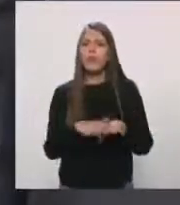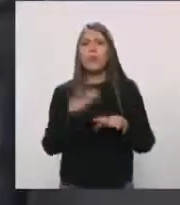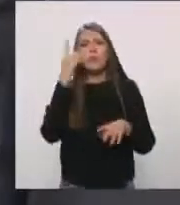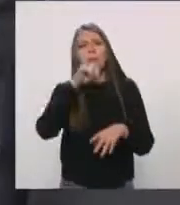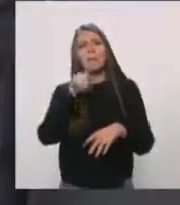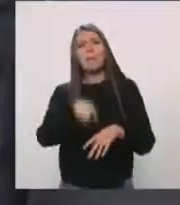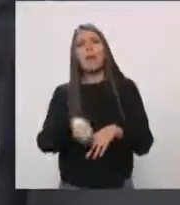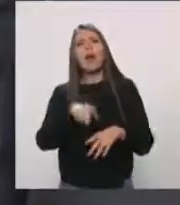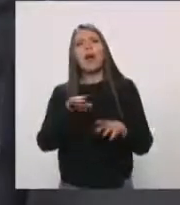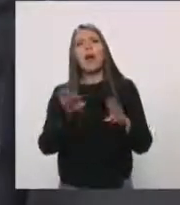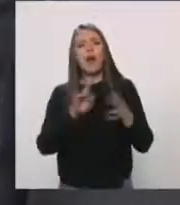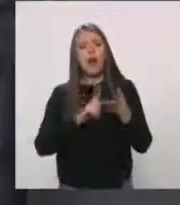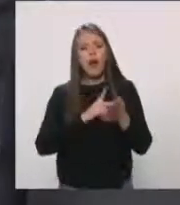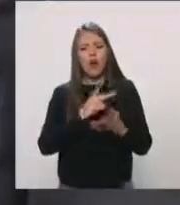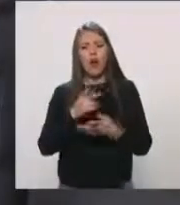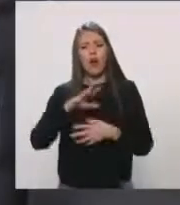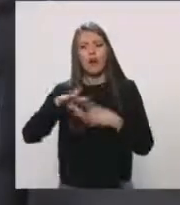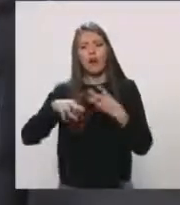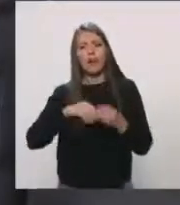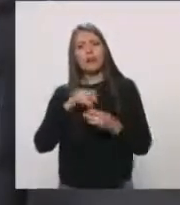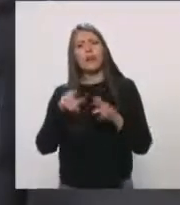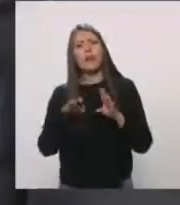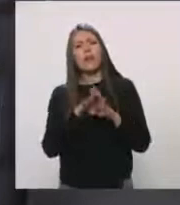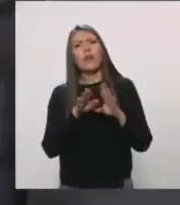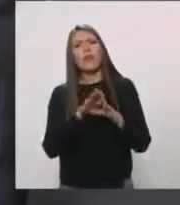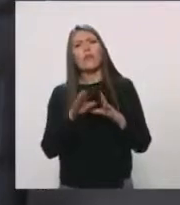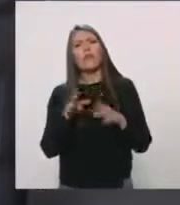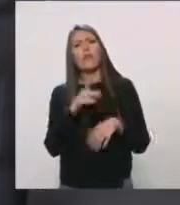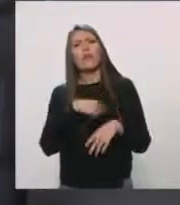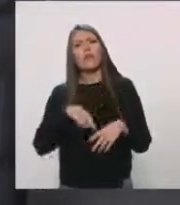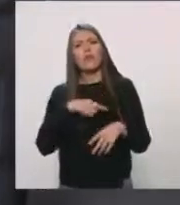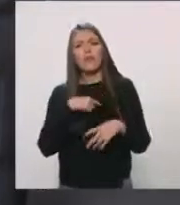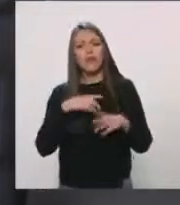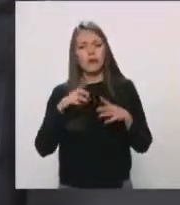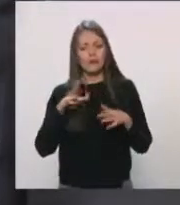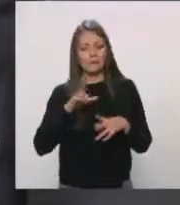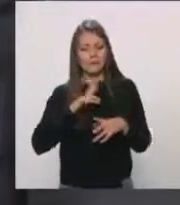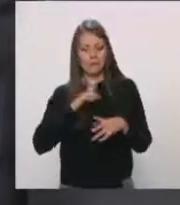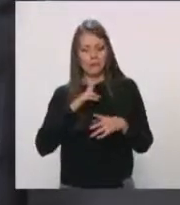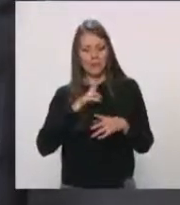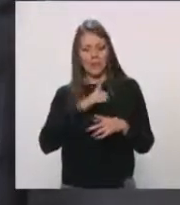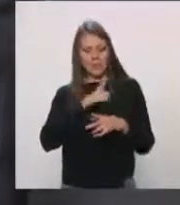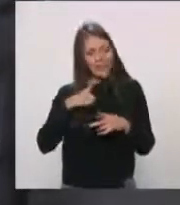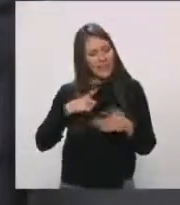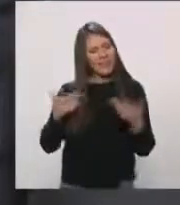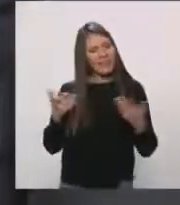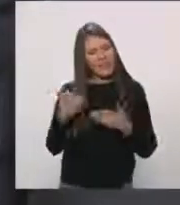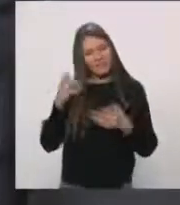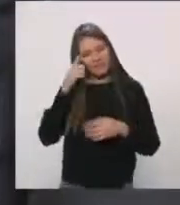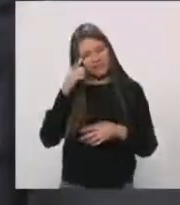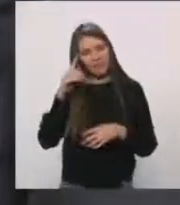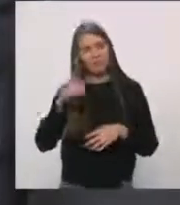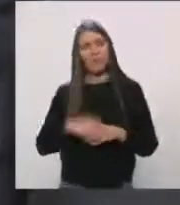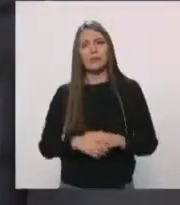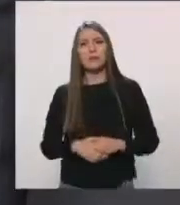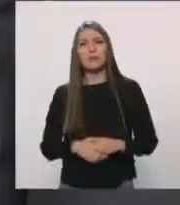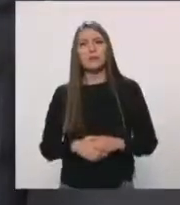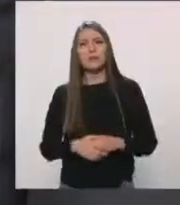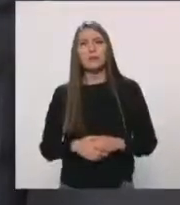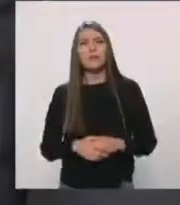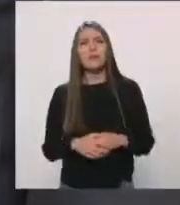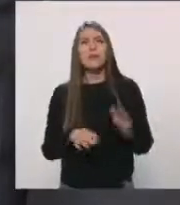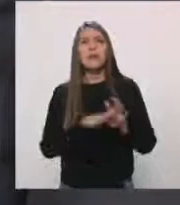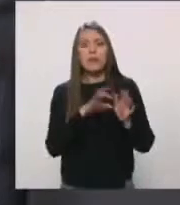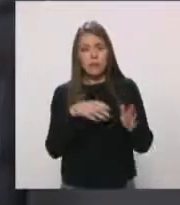de reconstrucción a través de compromisos o tareas con ellos mismos. Es decir, si yo sé que me está